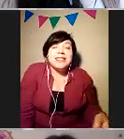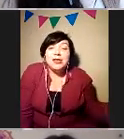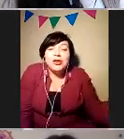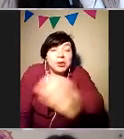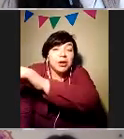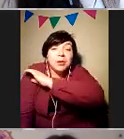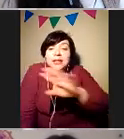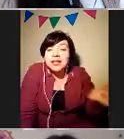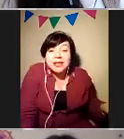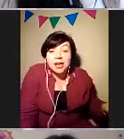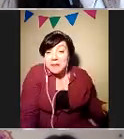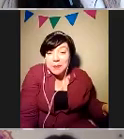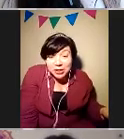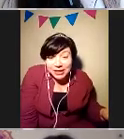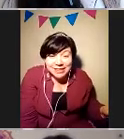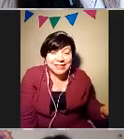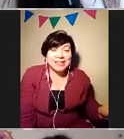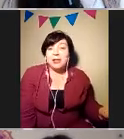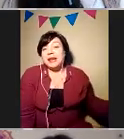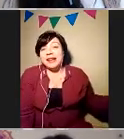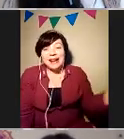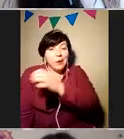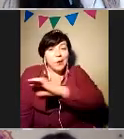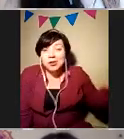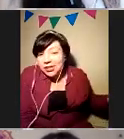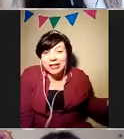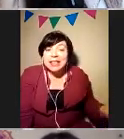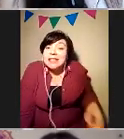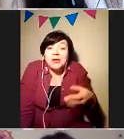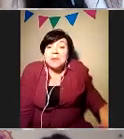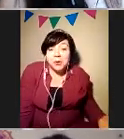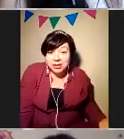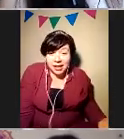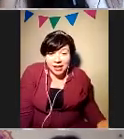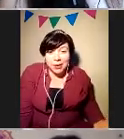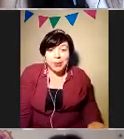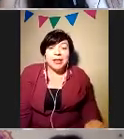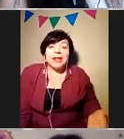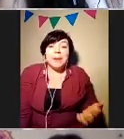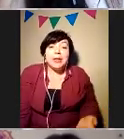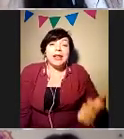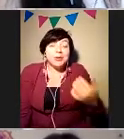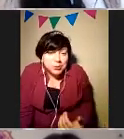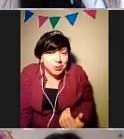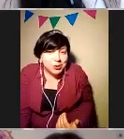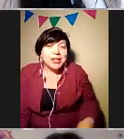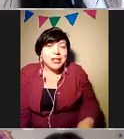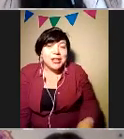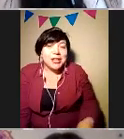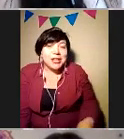cada uno su estilo. Si esa tendencia no importa, si ese estilo mezcla 4 o 5 tendencias, no importa, porque responde a tus